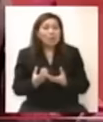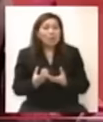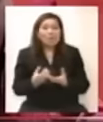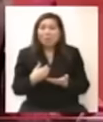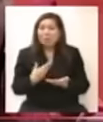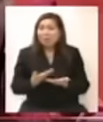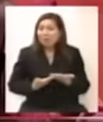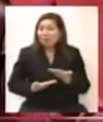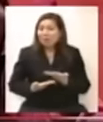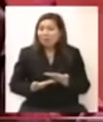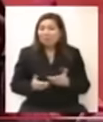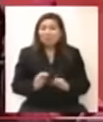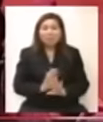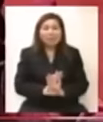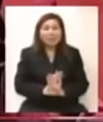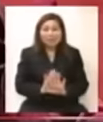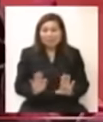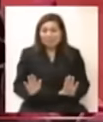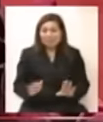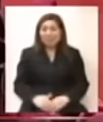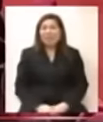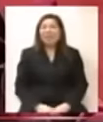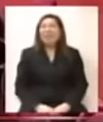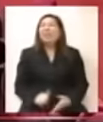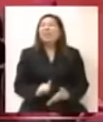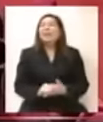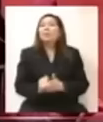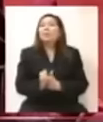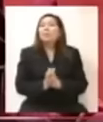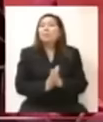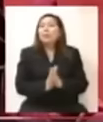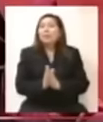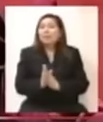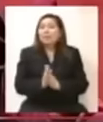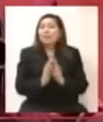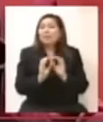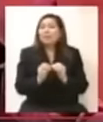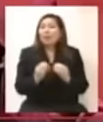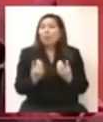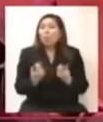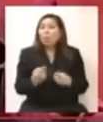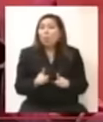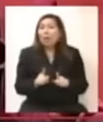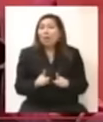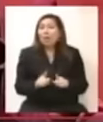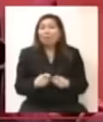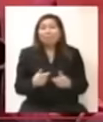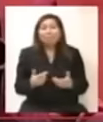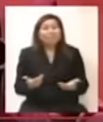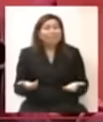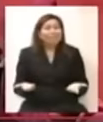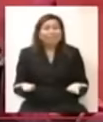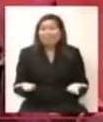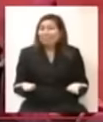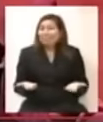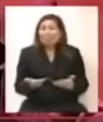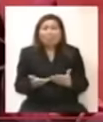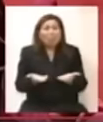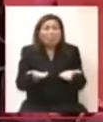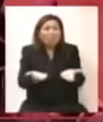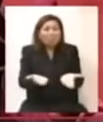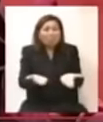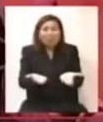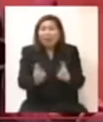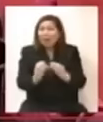congreso no puede hacer modificación y se acabó qué beneficio hay de ponerlo ya cuando el burro está muerto como se dice ponerlo a